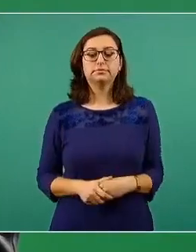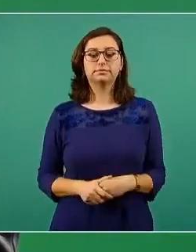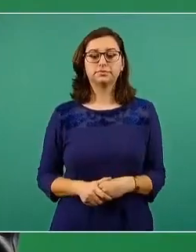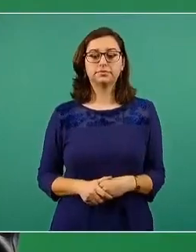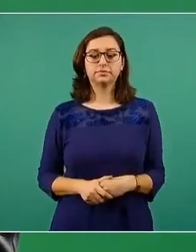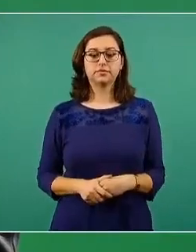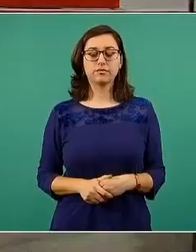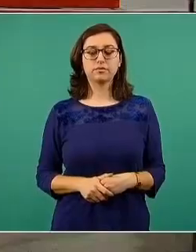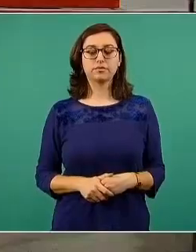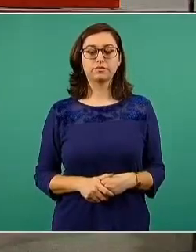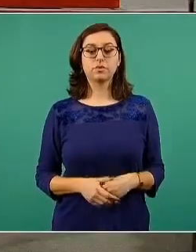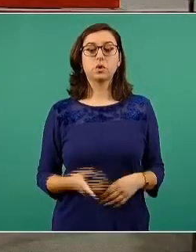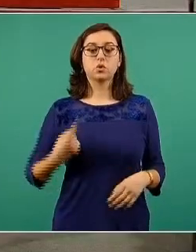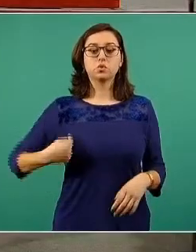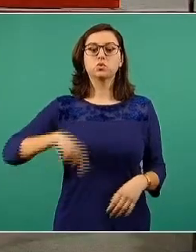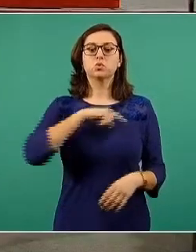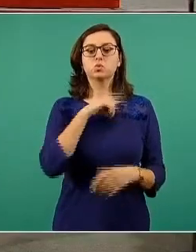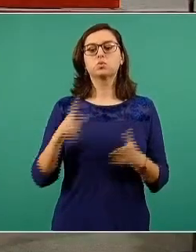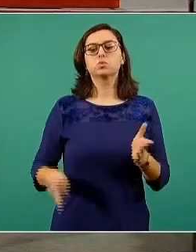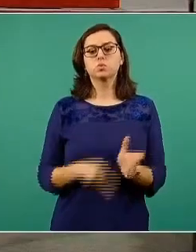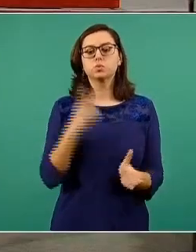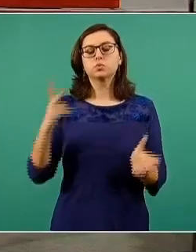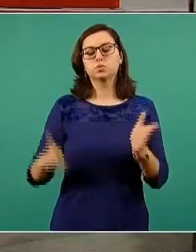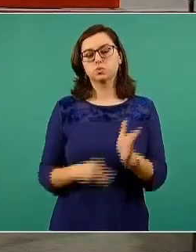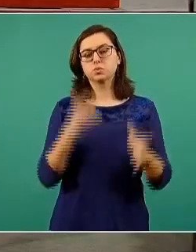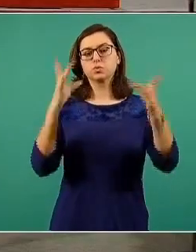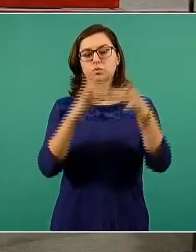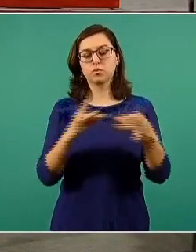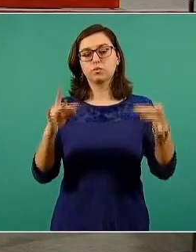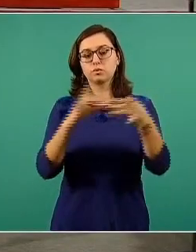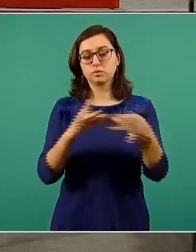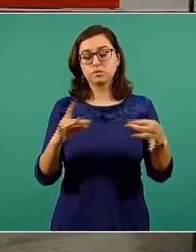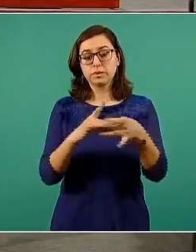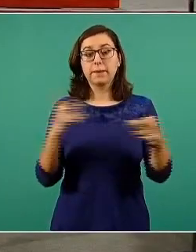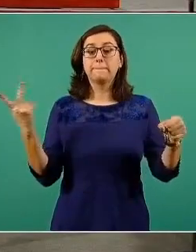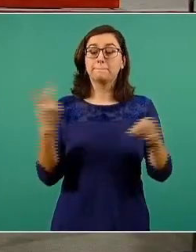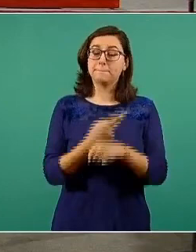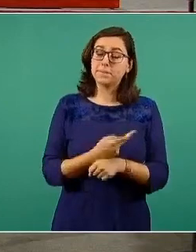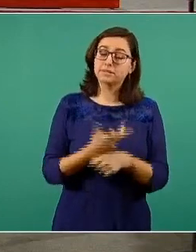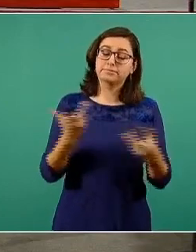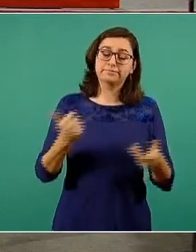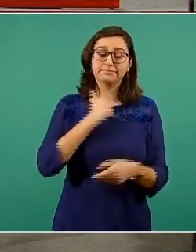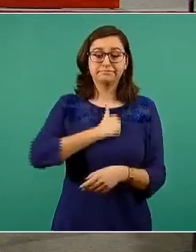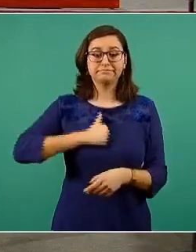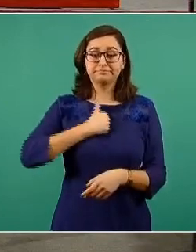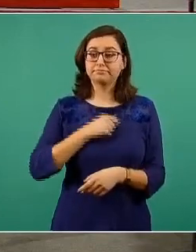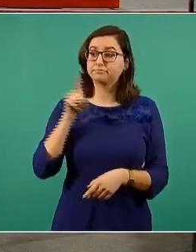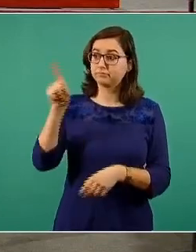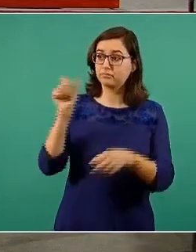Hemos comentado aquí en la conferencia que desafortunadamente en la nación argentina, igual que en